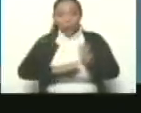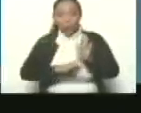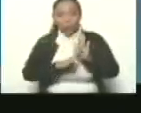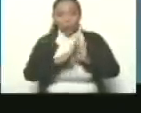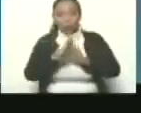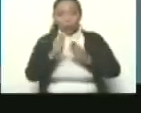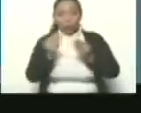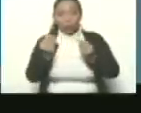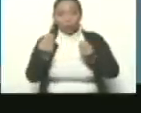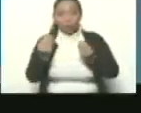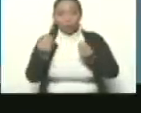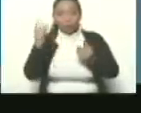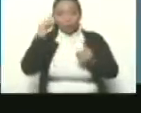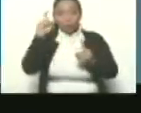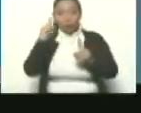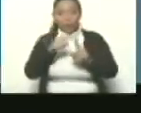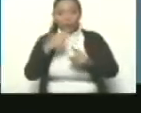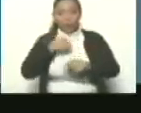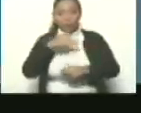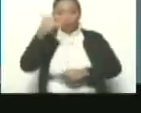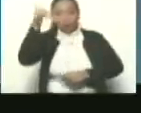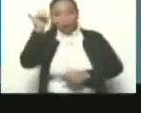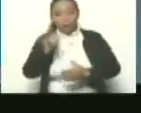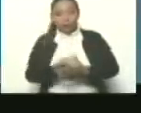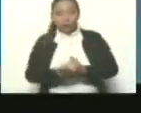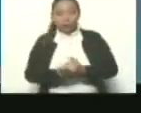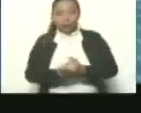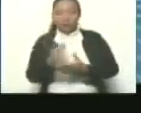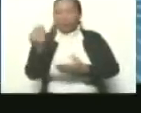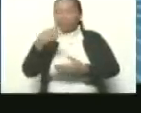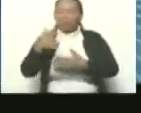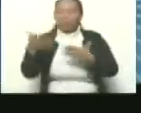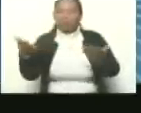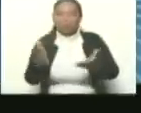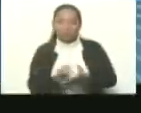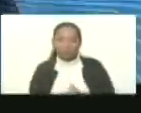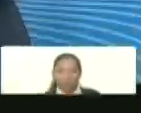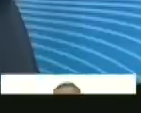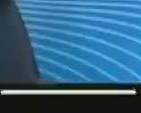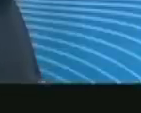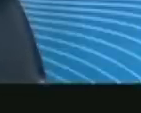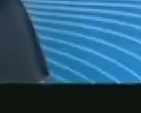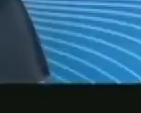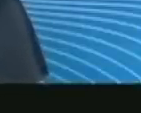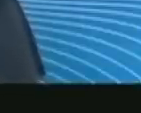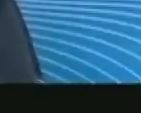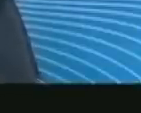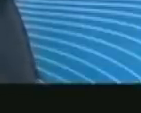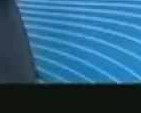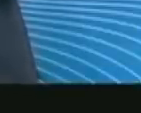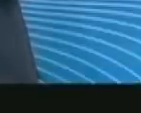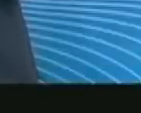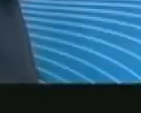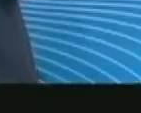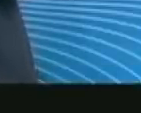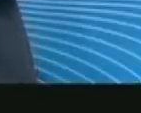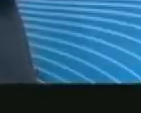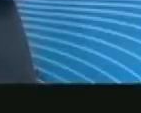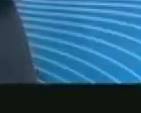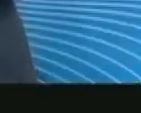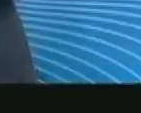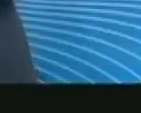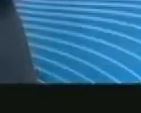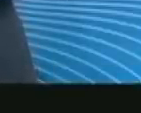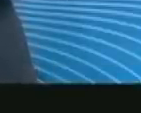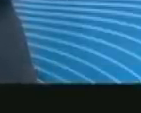económica, que es la meta, el objetivo que nos hemos trazado. ¿Qué más tenemos? Seguimos el recorrido de las noticias más resaltantes de la semana, presidente, y